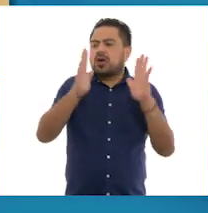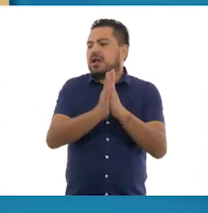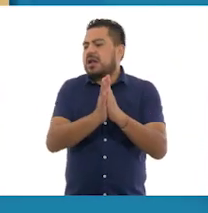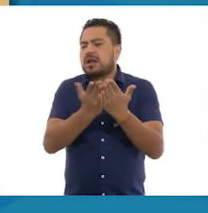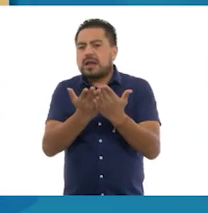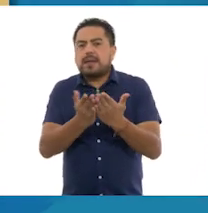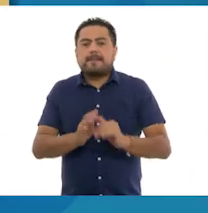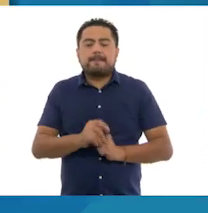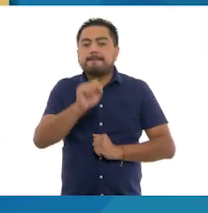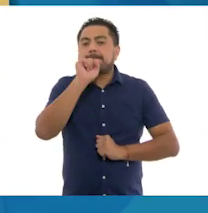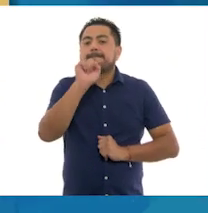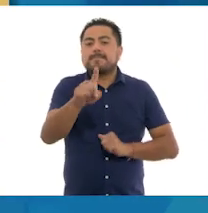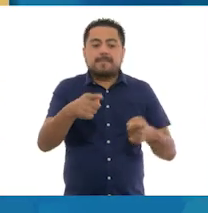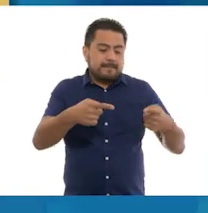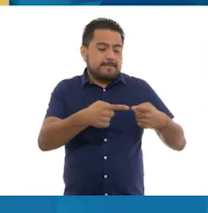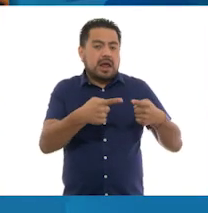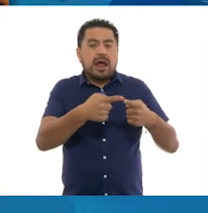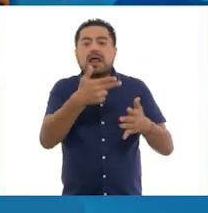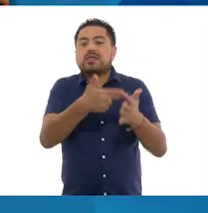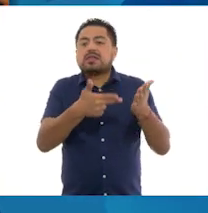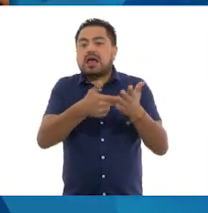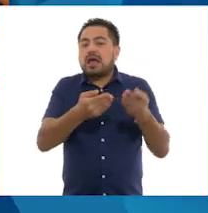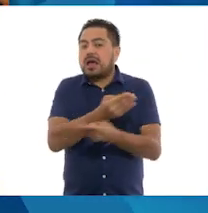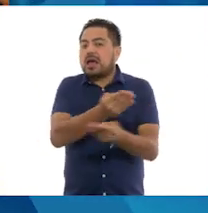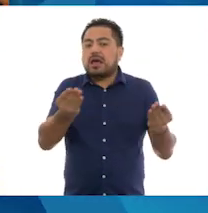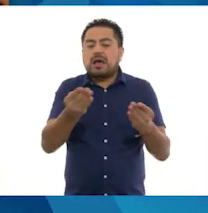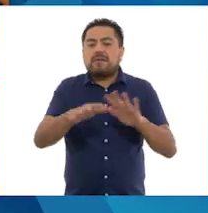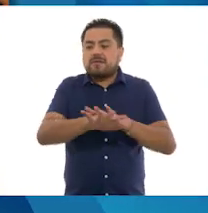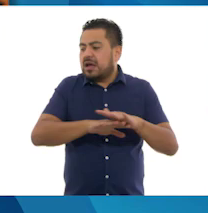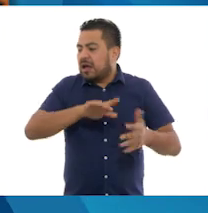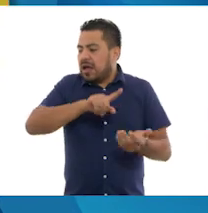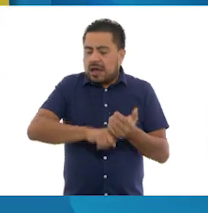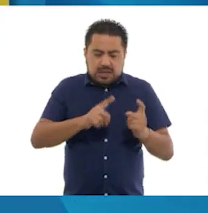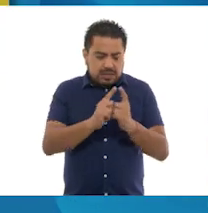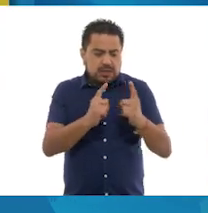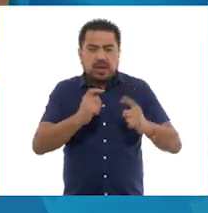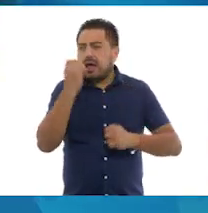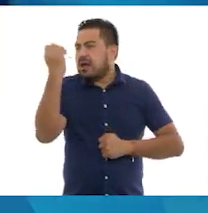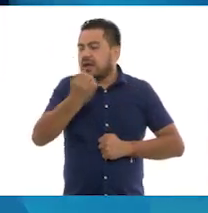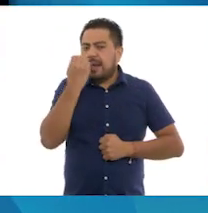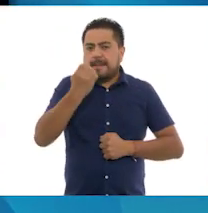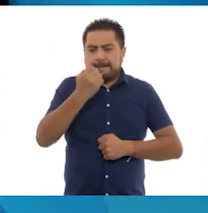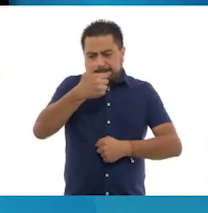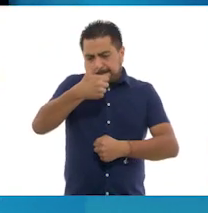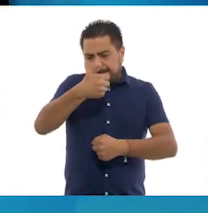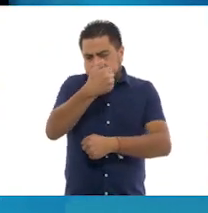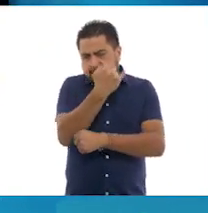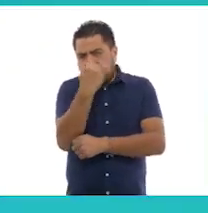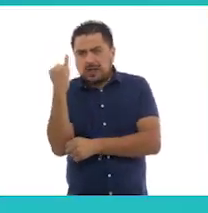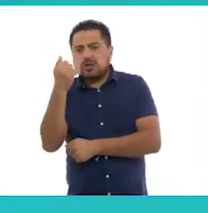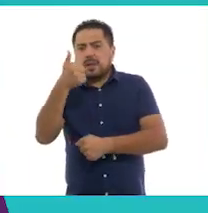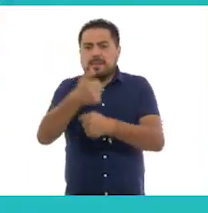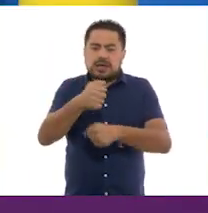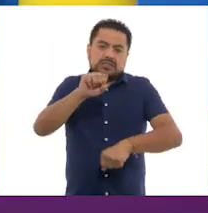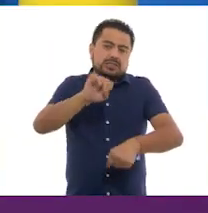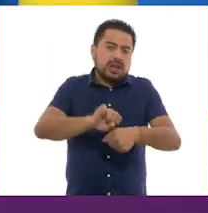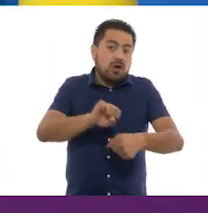librerías, inclusive hasta en parques hemos dado talleres. Básicamente nos desenvolvemos en escuelas de nivel preescolar, primaria y secundaria.